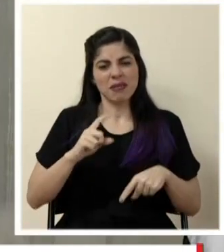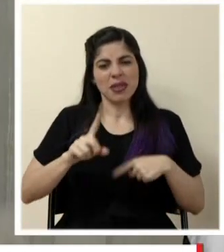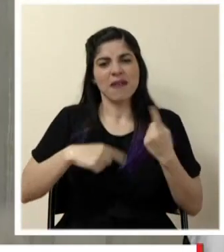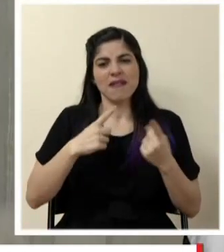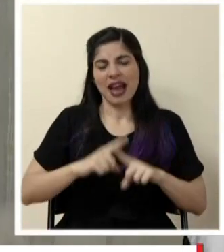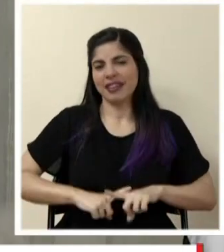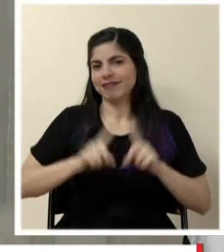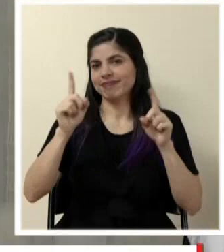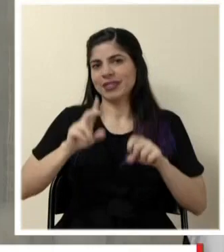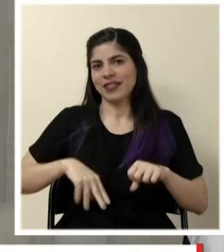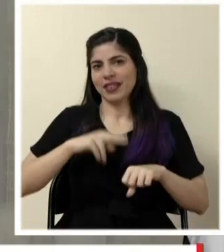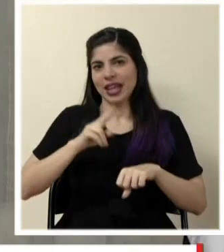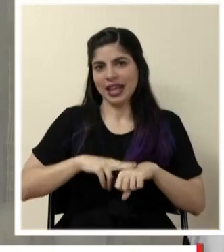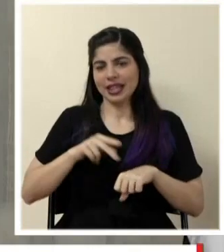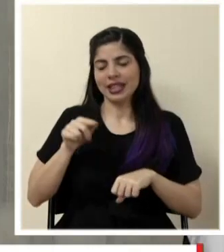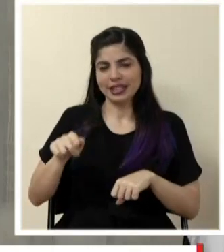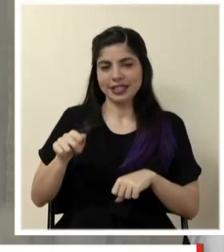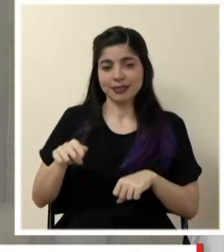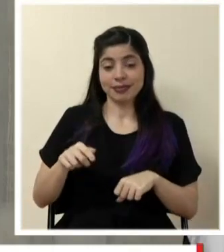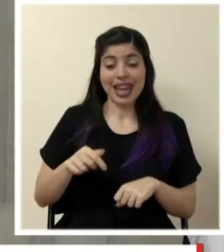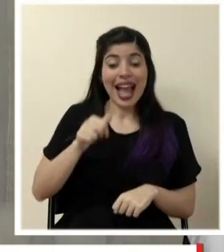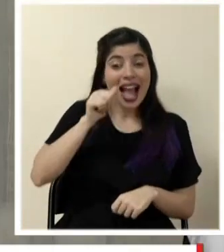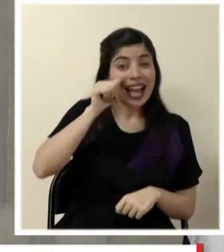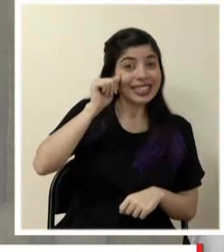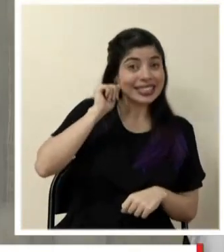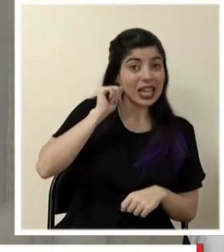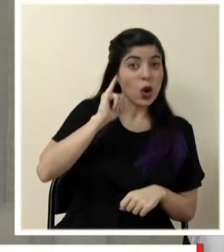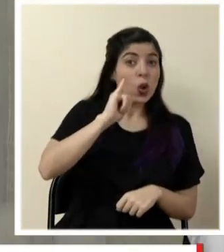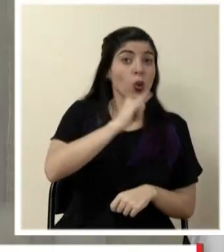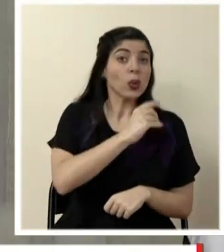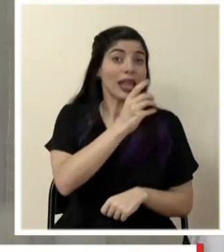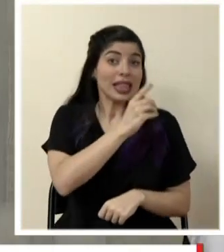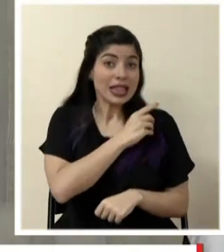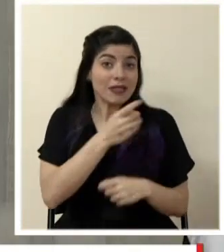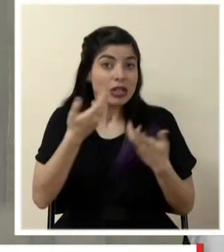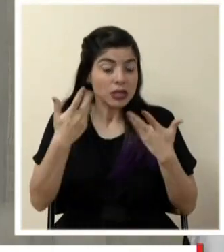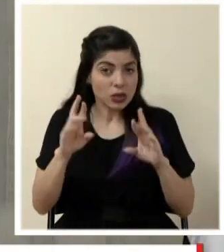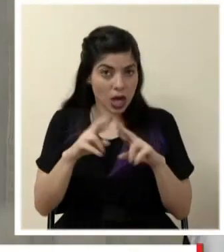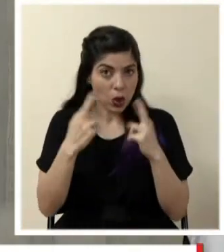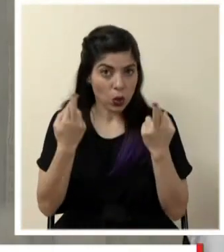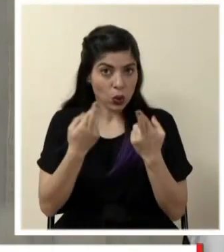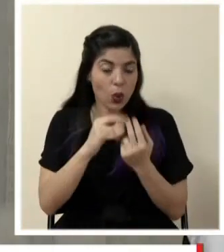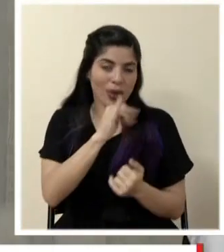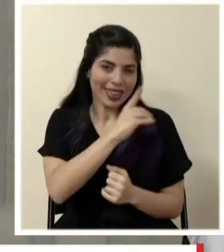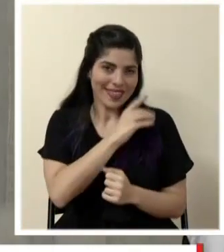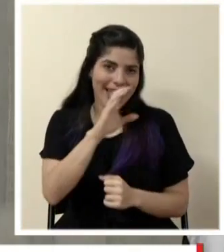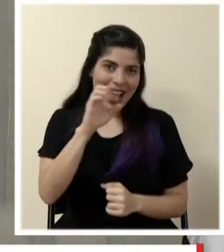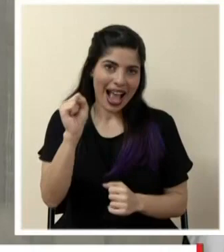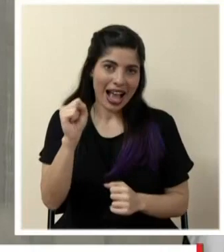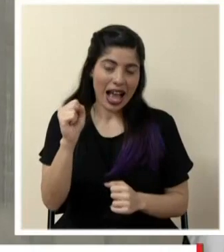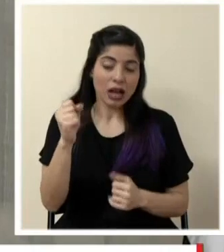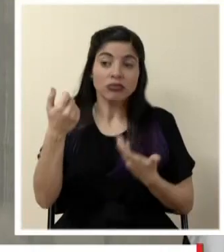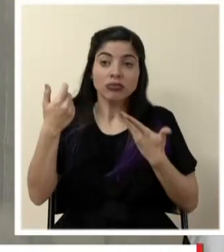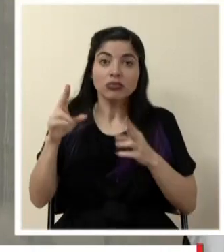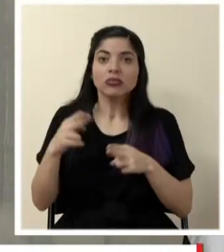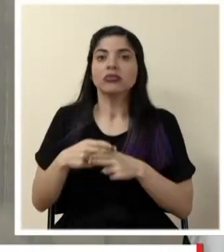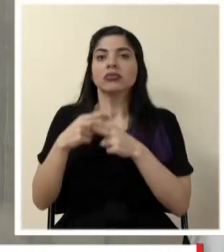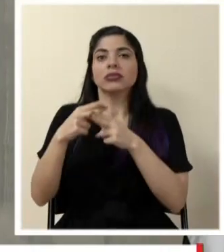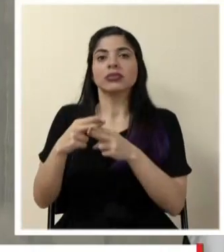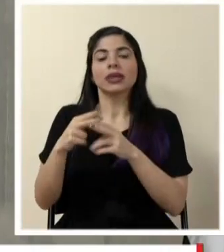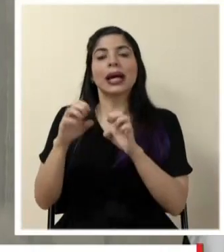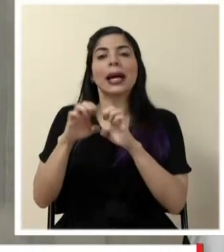también extraordinarias. El día de ayer la Junta Directiva sesionó de la Caja y ya se nombró el equipo